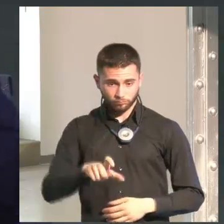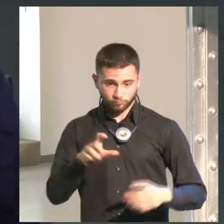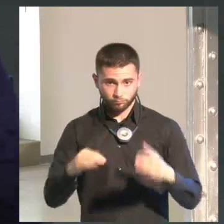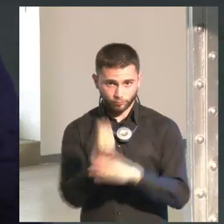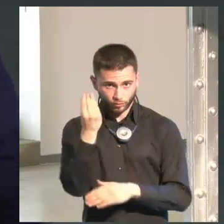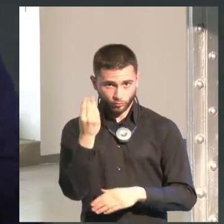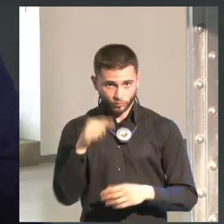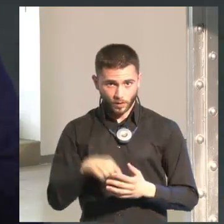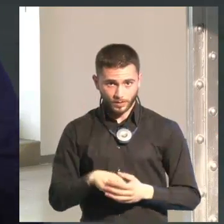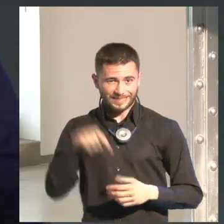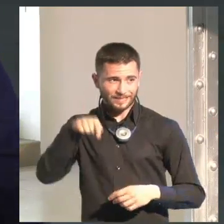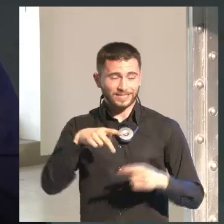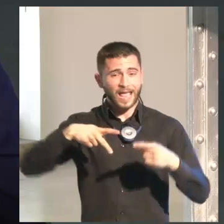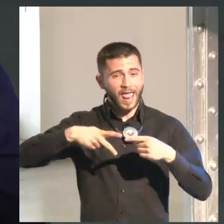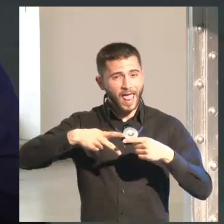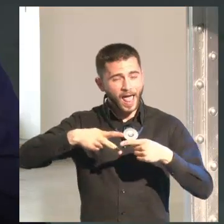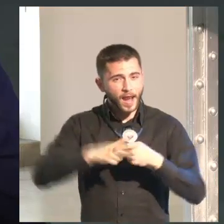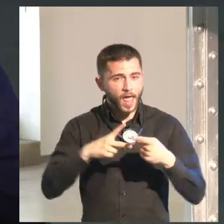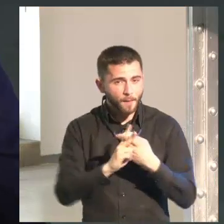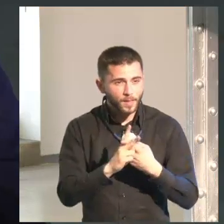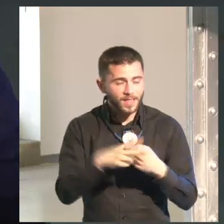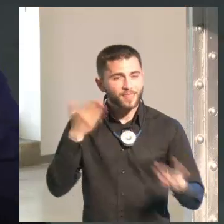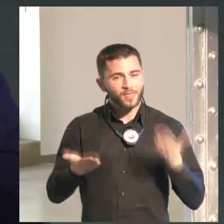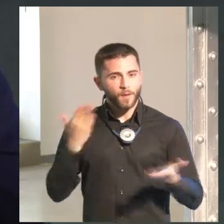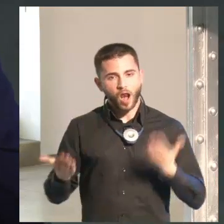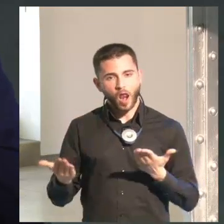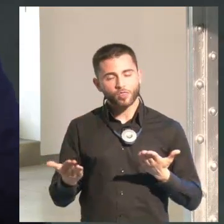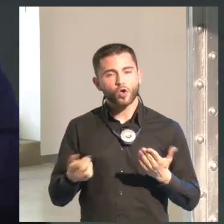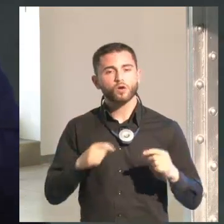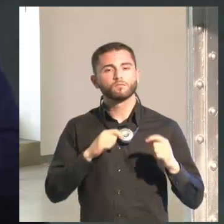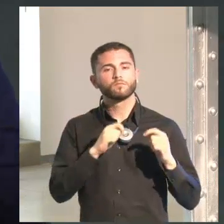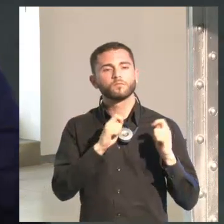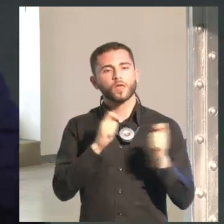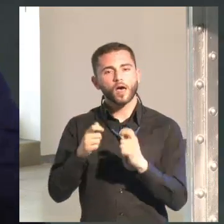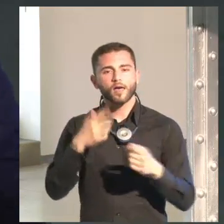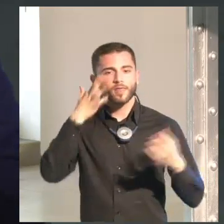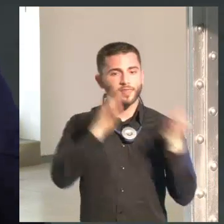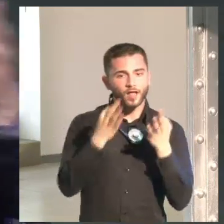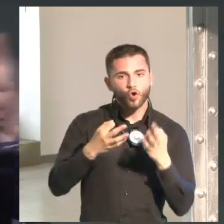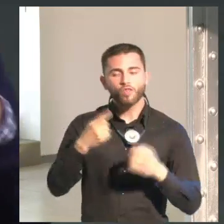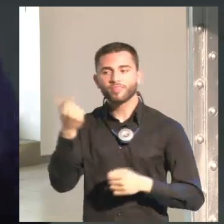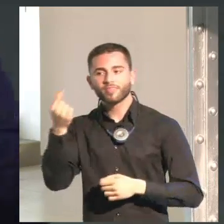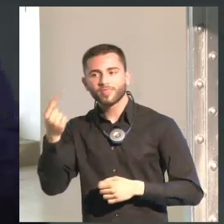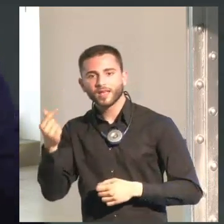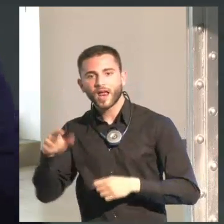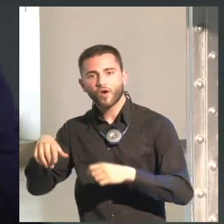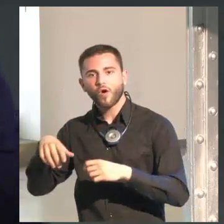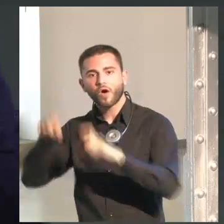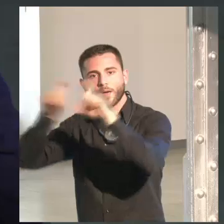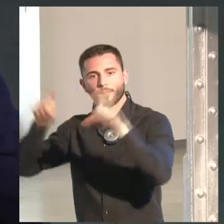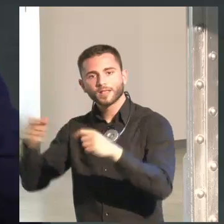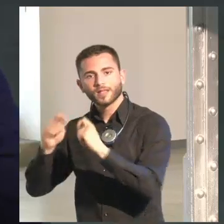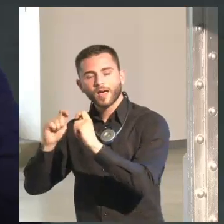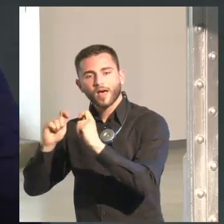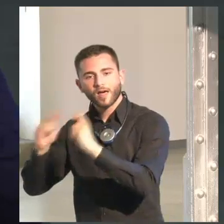segundo bloque de herramientas de valoración tanto de tus datos como del dinero que tú generas en tu actividad a través de